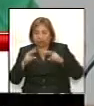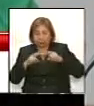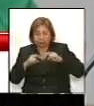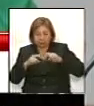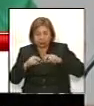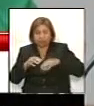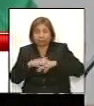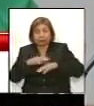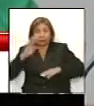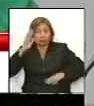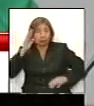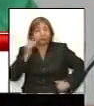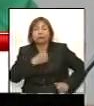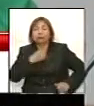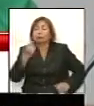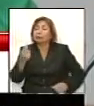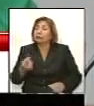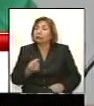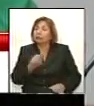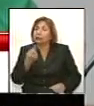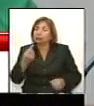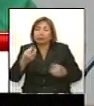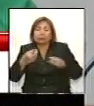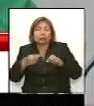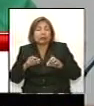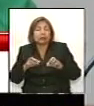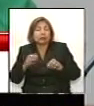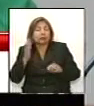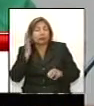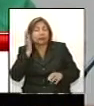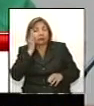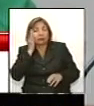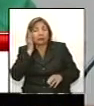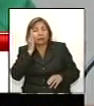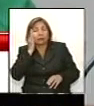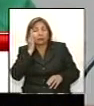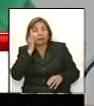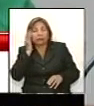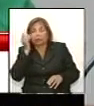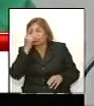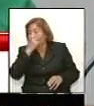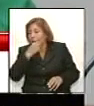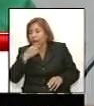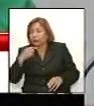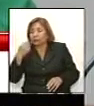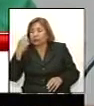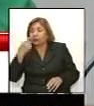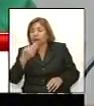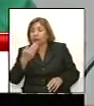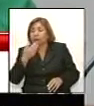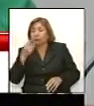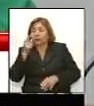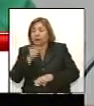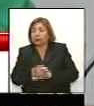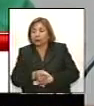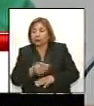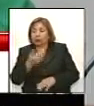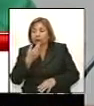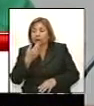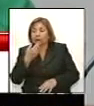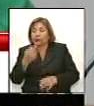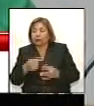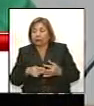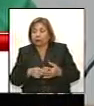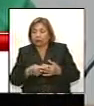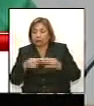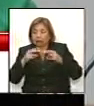policial, porque es lo único que te permite a ti saber, tener un rostro de a quién imputar o a quién iniciar